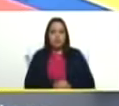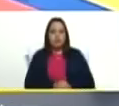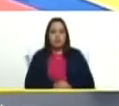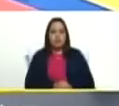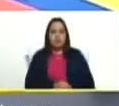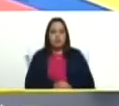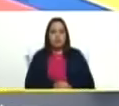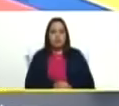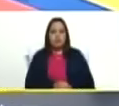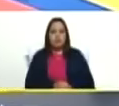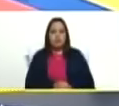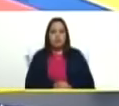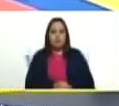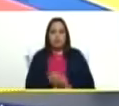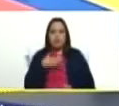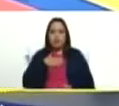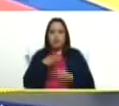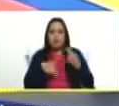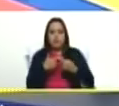nadie me regaló nada.